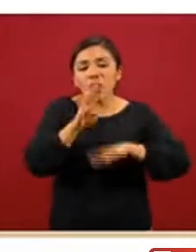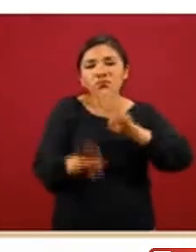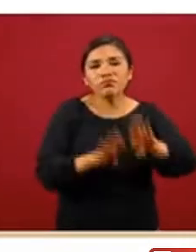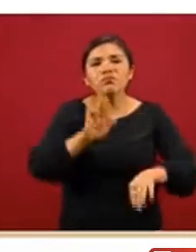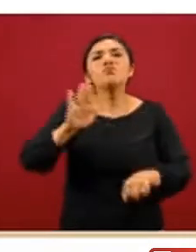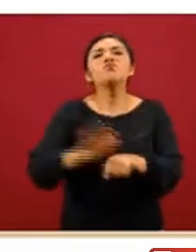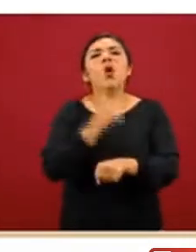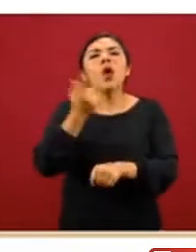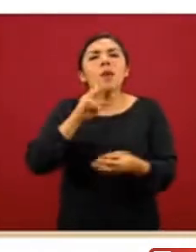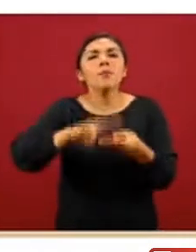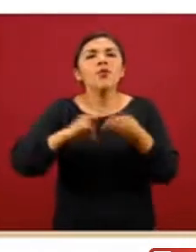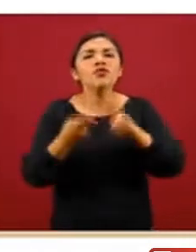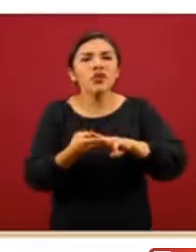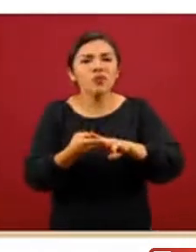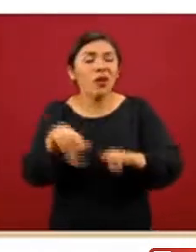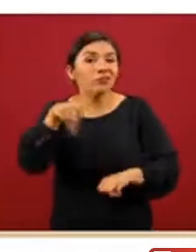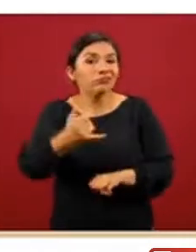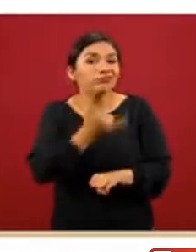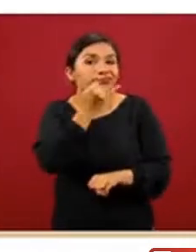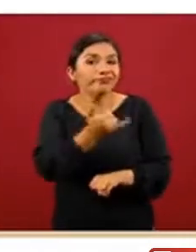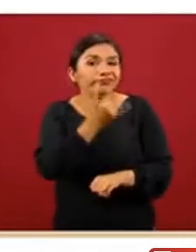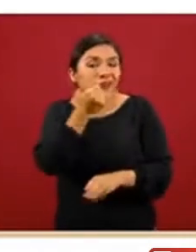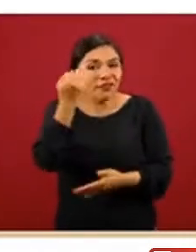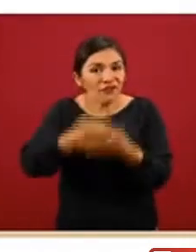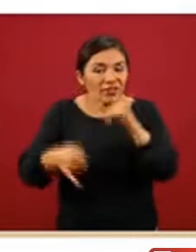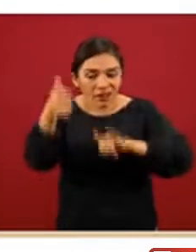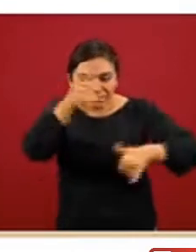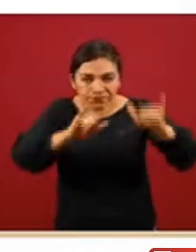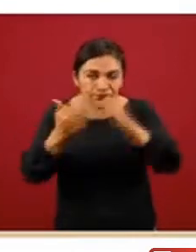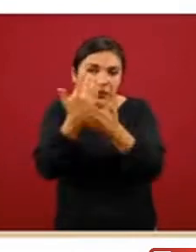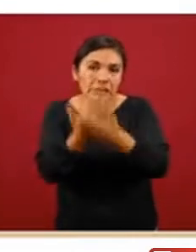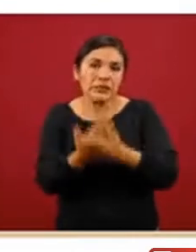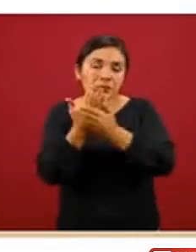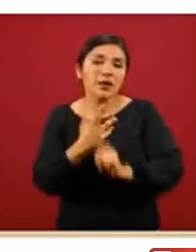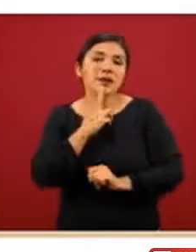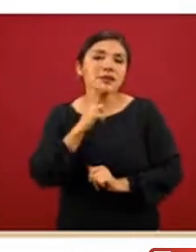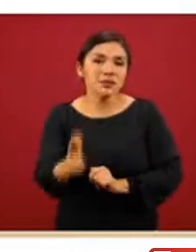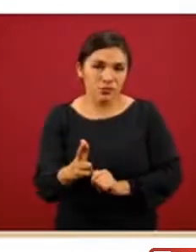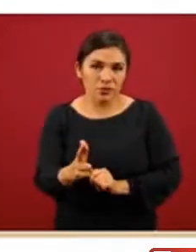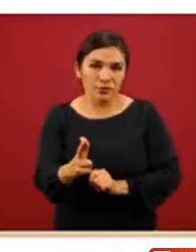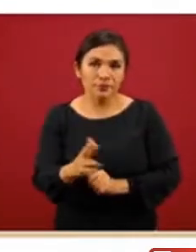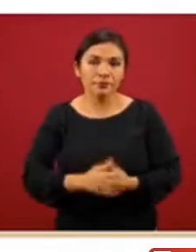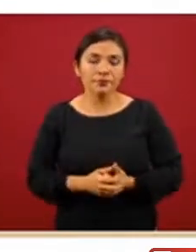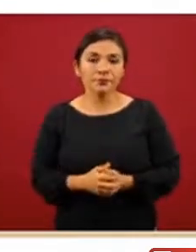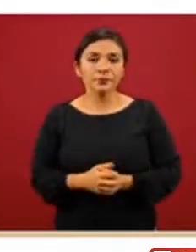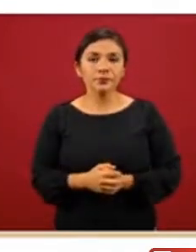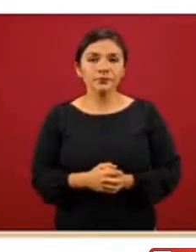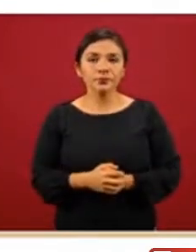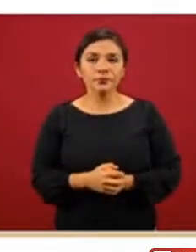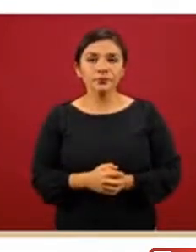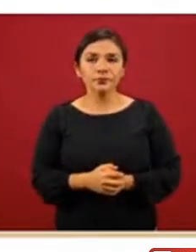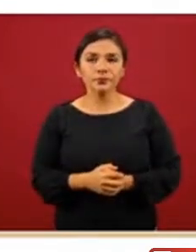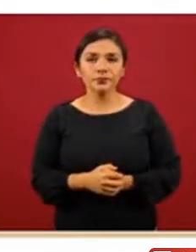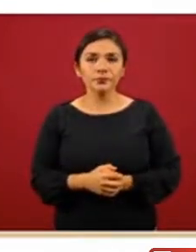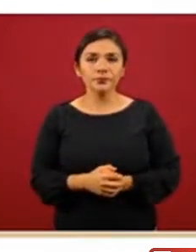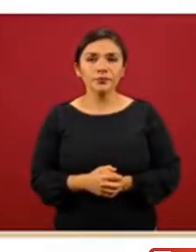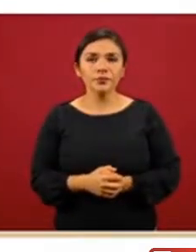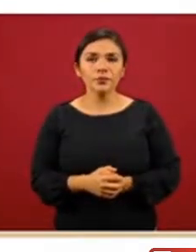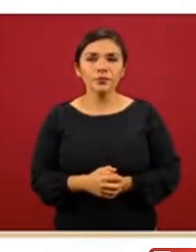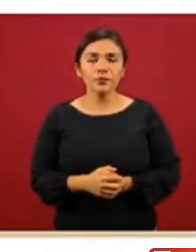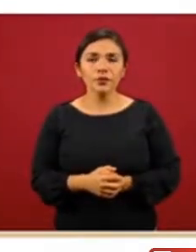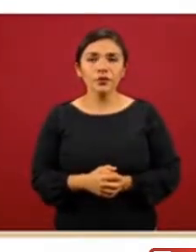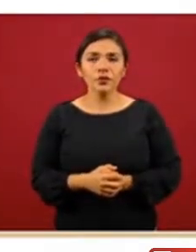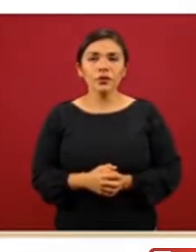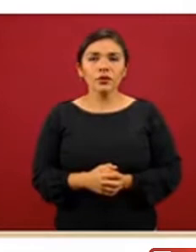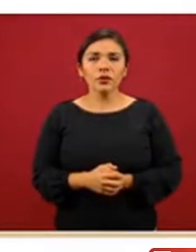una de las entidades federativas, porque son estas defunciones que están esperando el resultado de su prueba de laboratorio. Veamos la siguiente diapositiva,